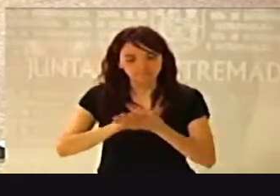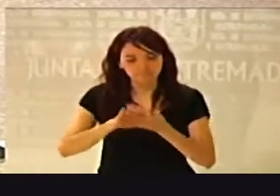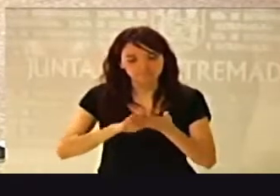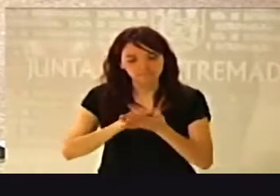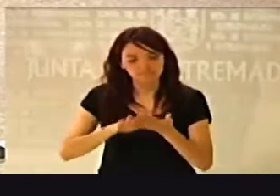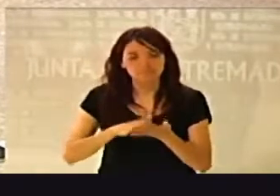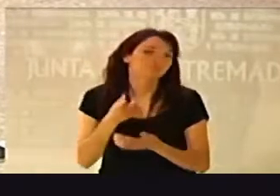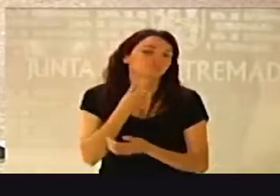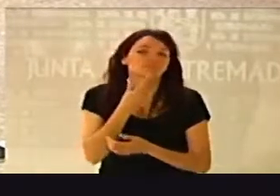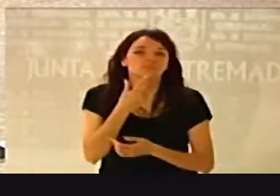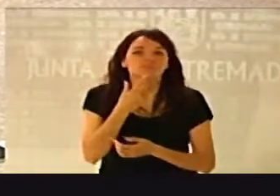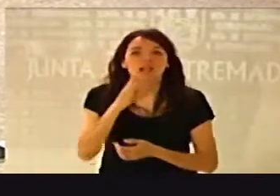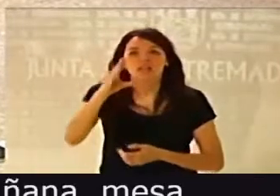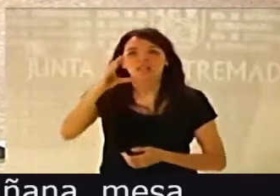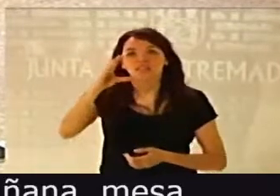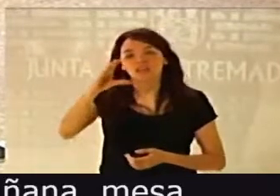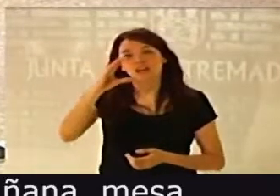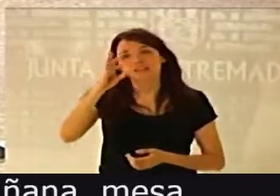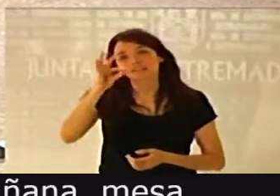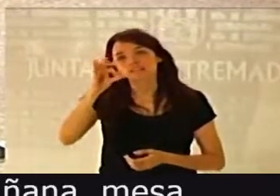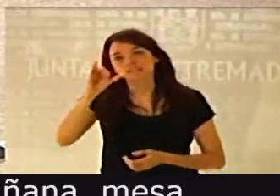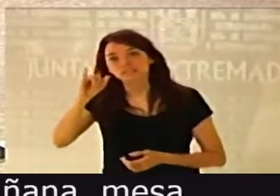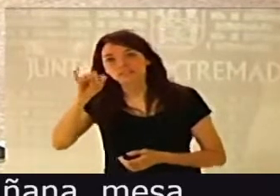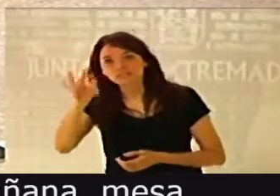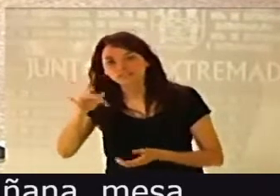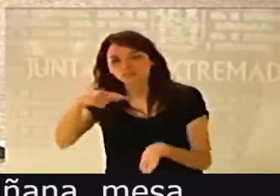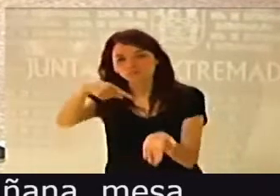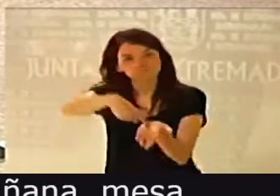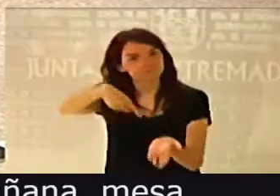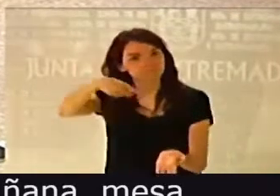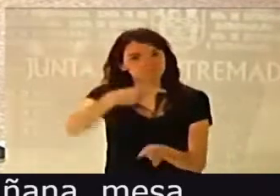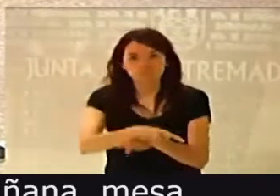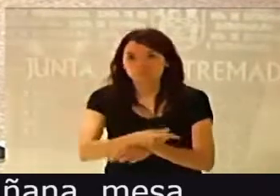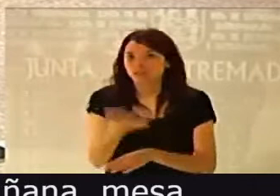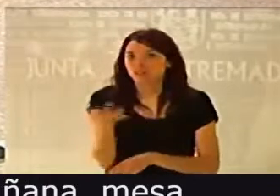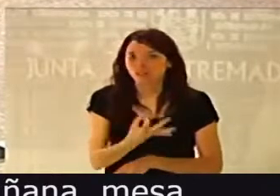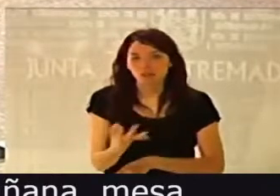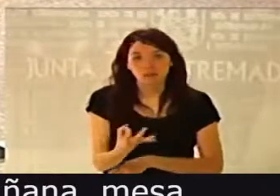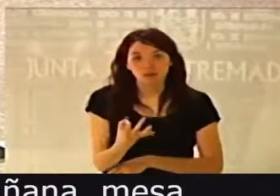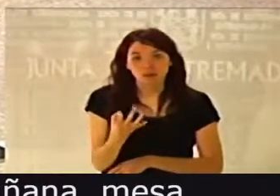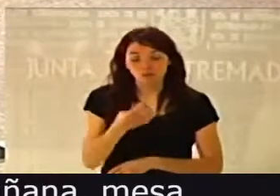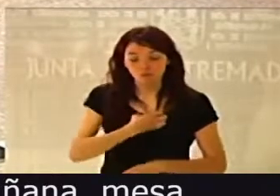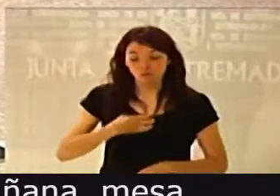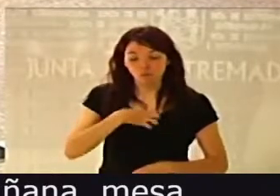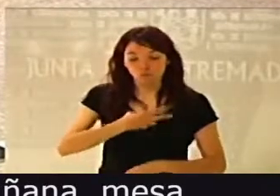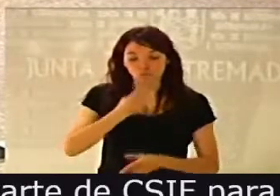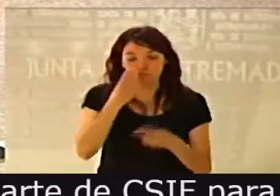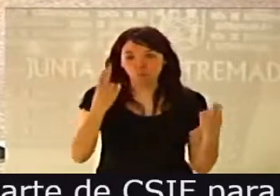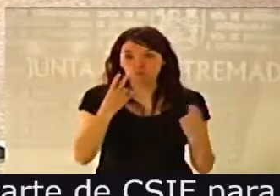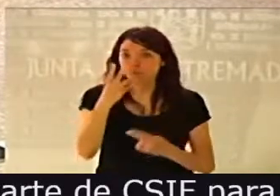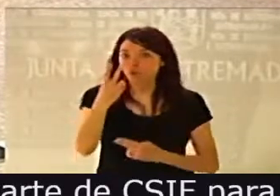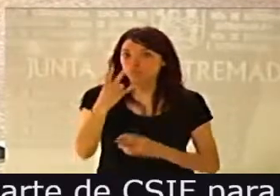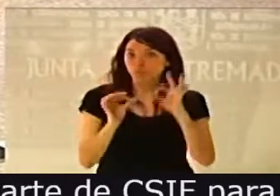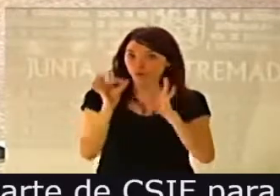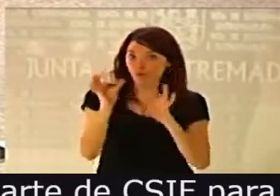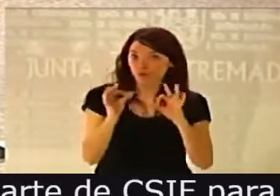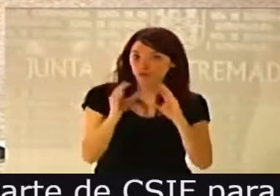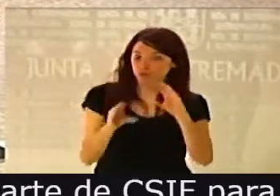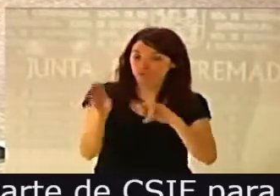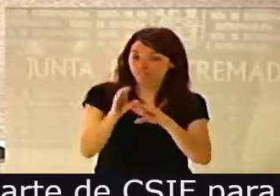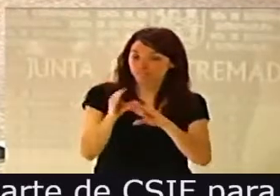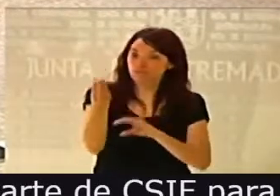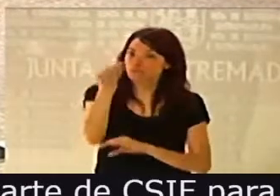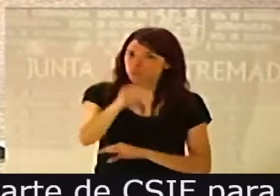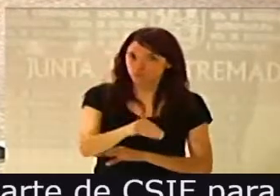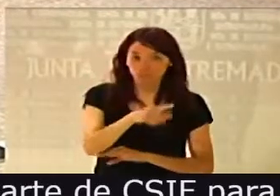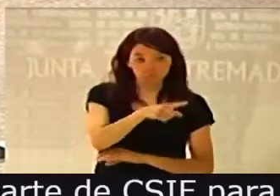de la mesa por parte de CSIC para que se abone en la nómina de junio la subida salarial de un 2% a los empleados públicos. Usted ya dijo hace unos días que este año no